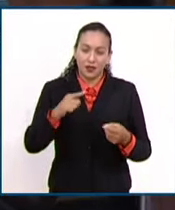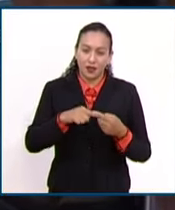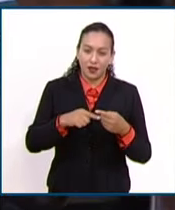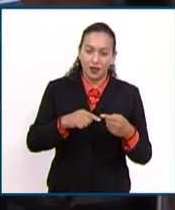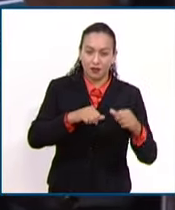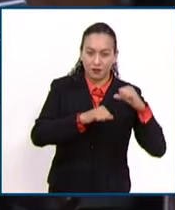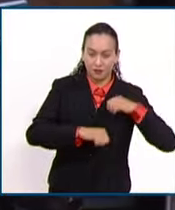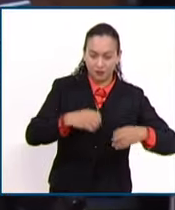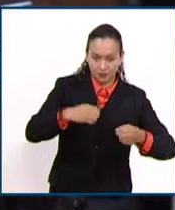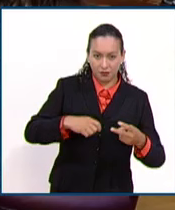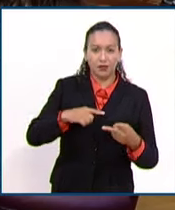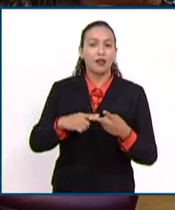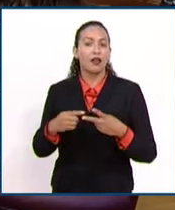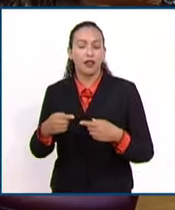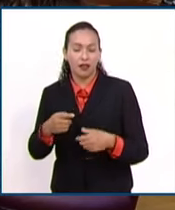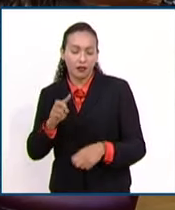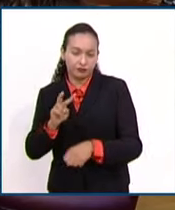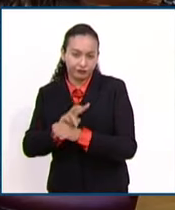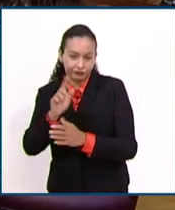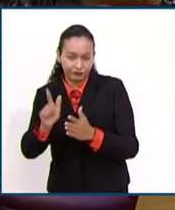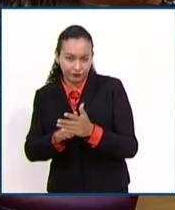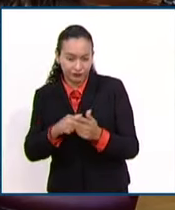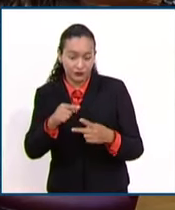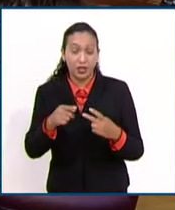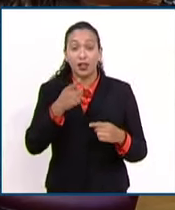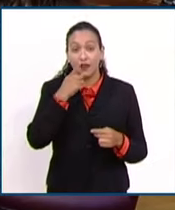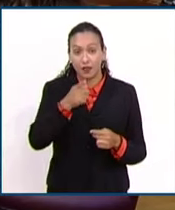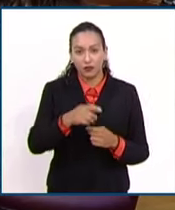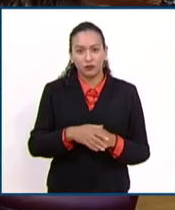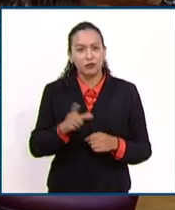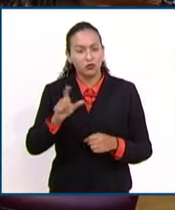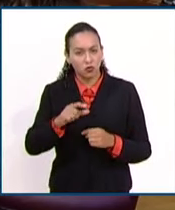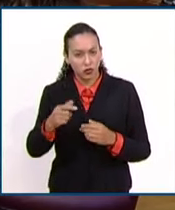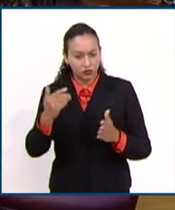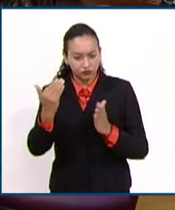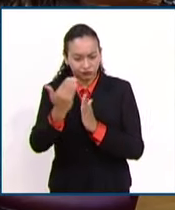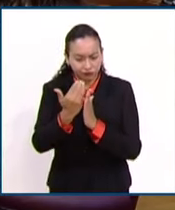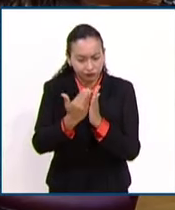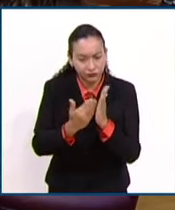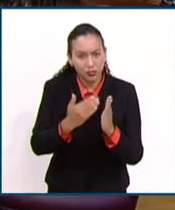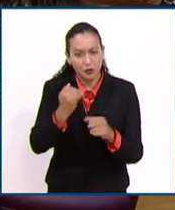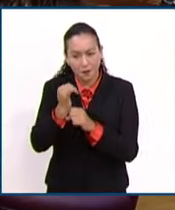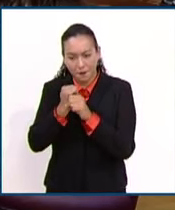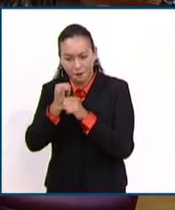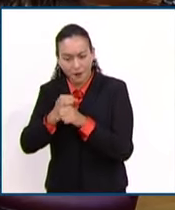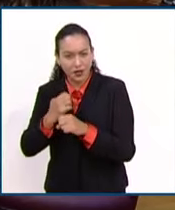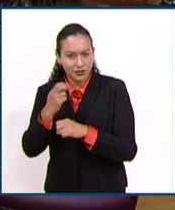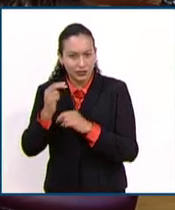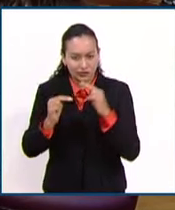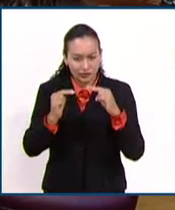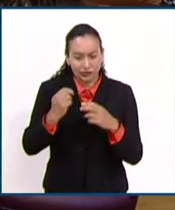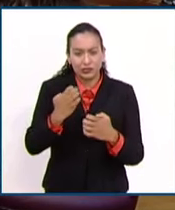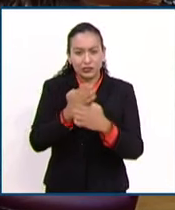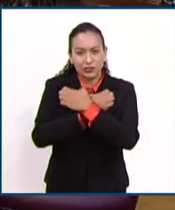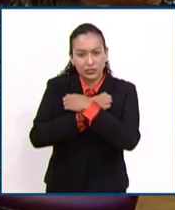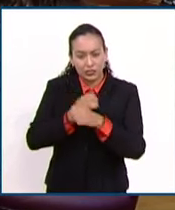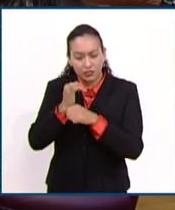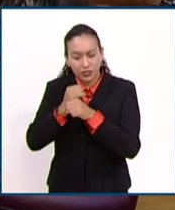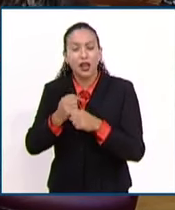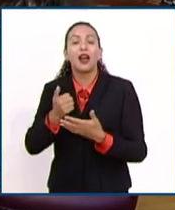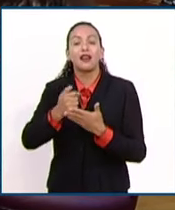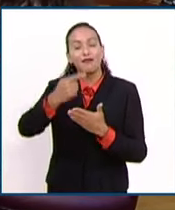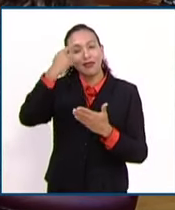Judicatura Federal, aseguró que una formación legal sólida y basada en la investigación académica sirve para mejorar la calidad